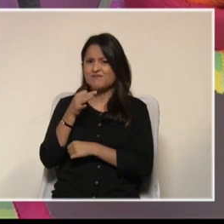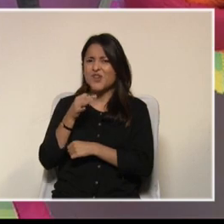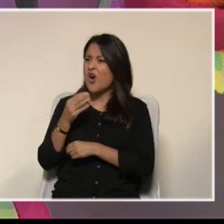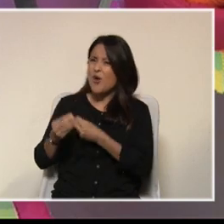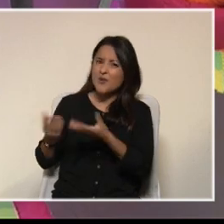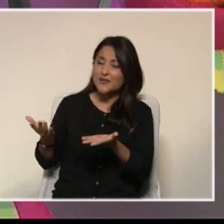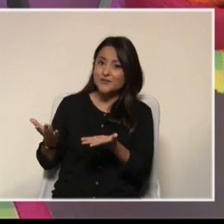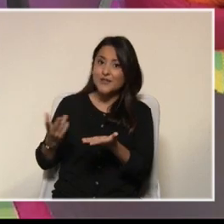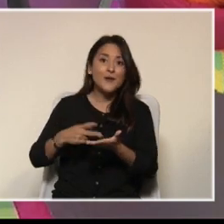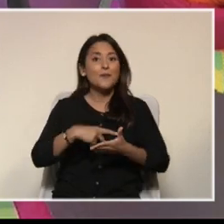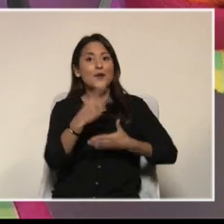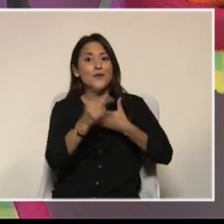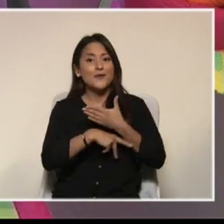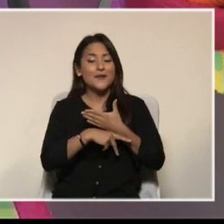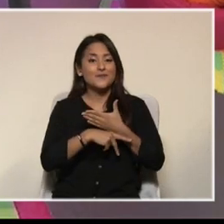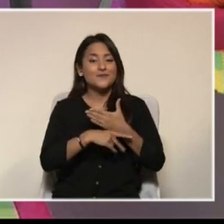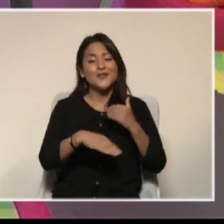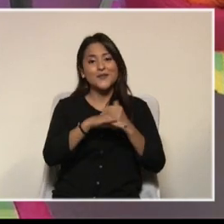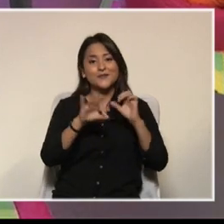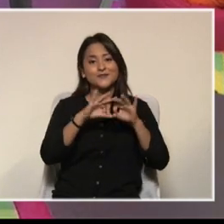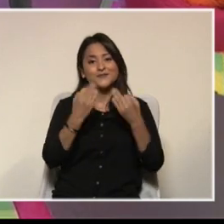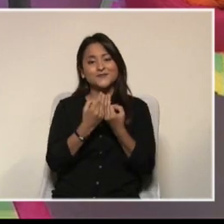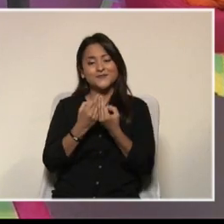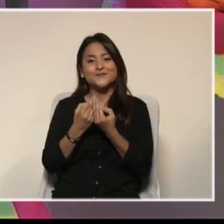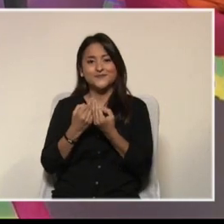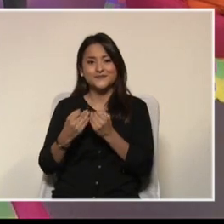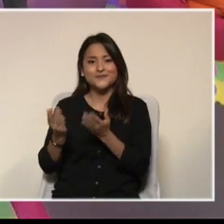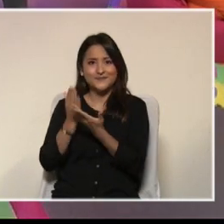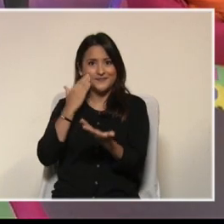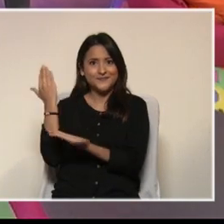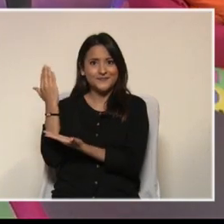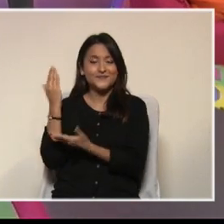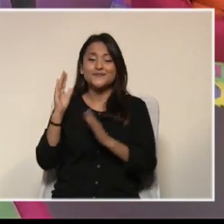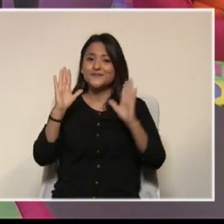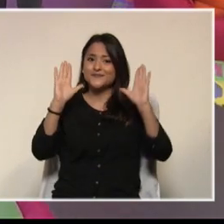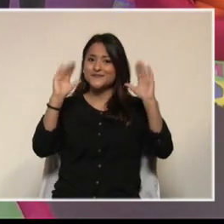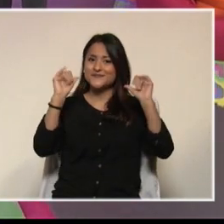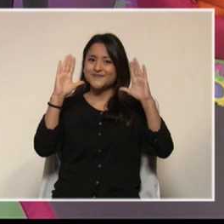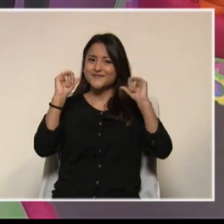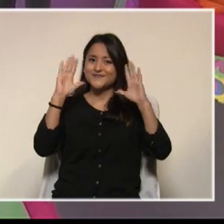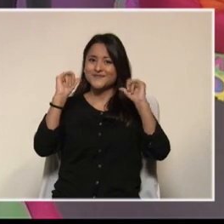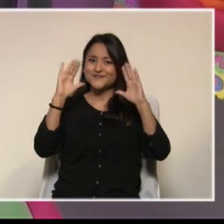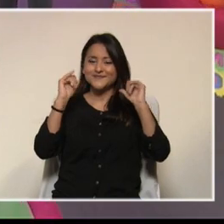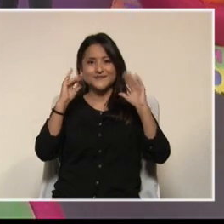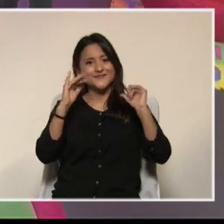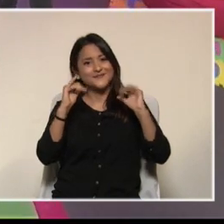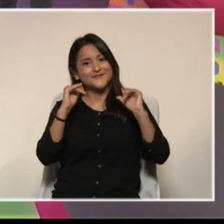Leonardo? En tu programa Cada Familia, una Escuela. Hasta mañana. Chao, chao.